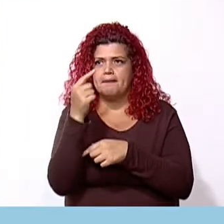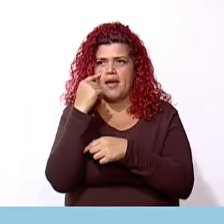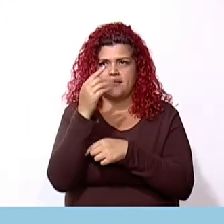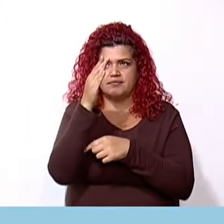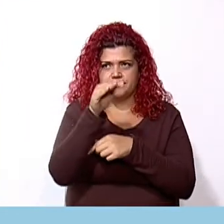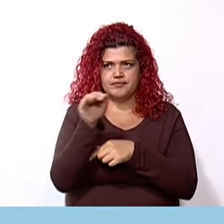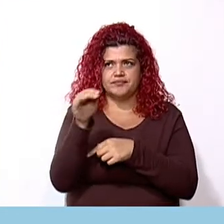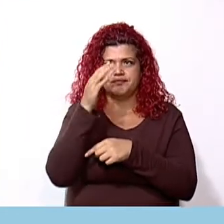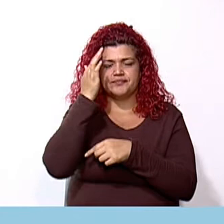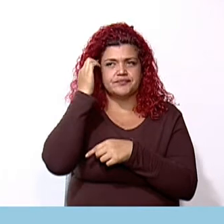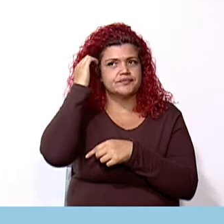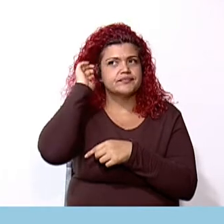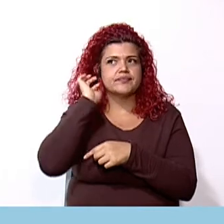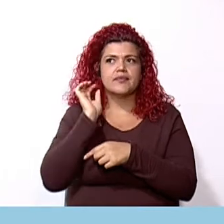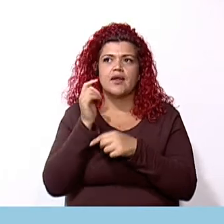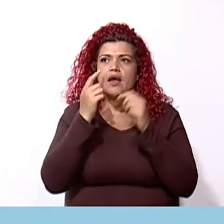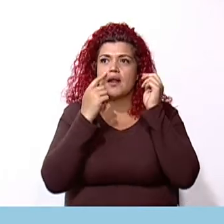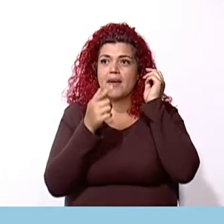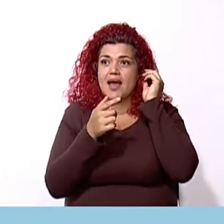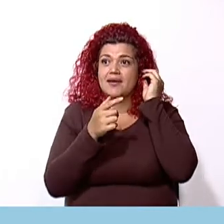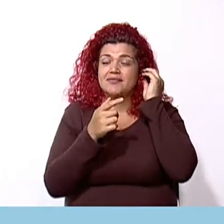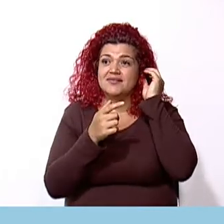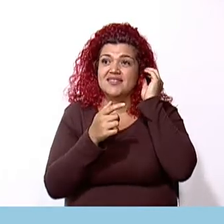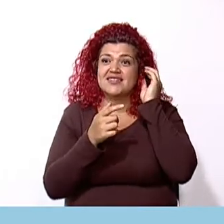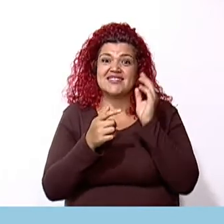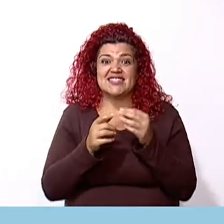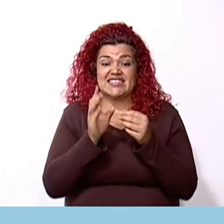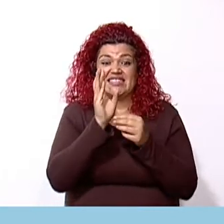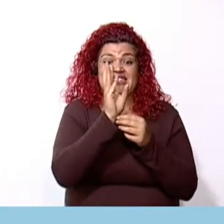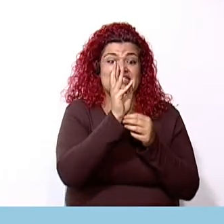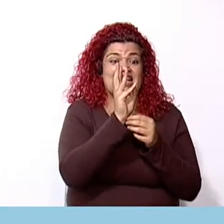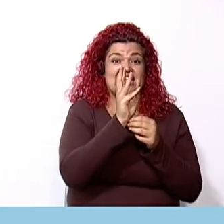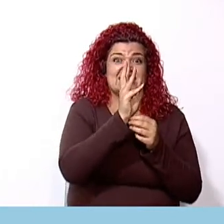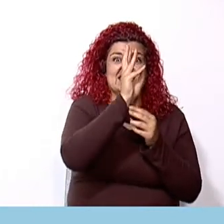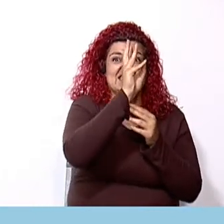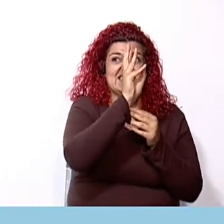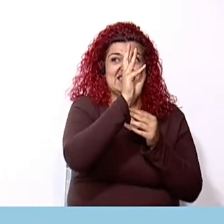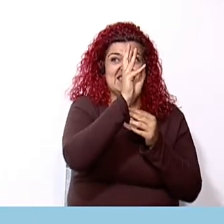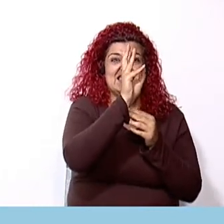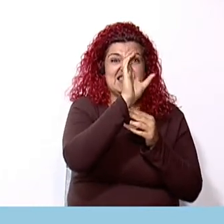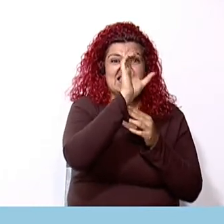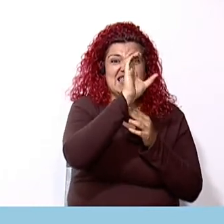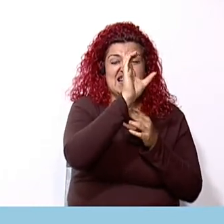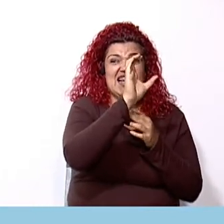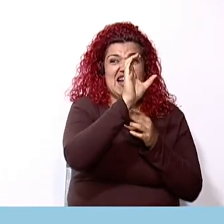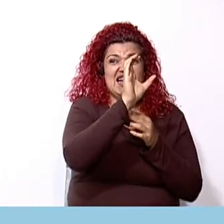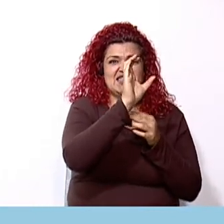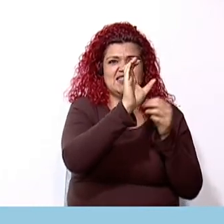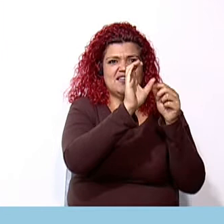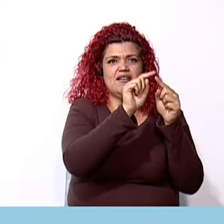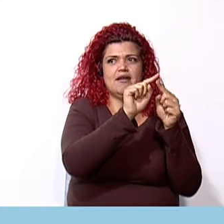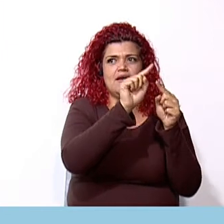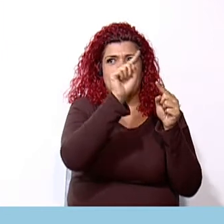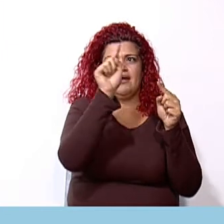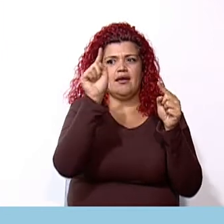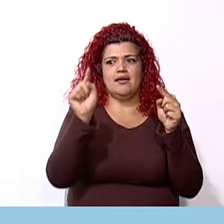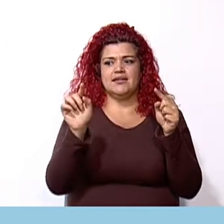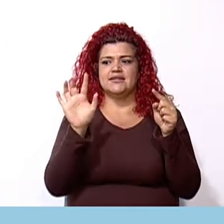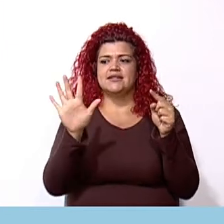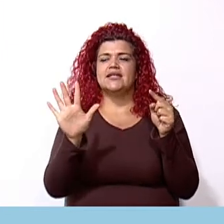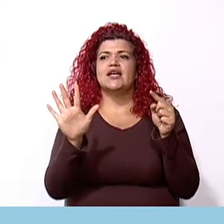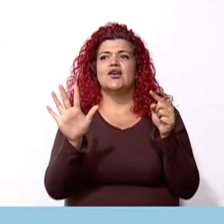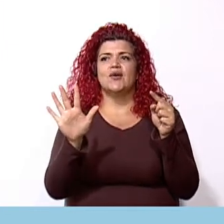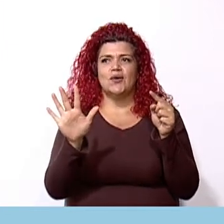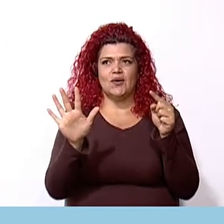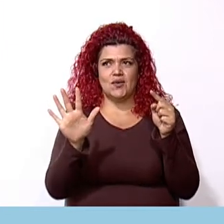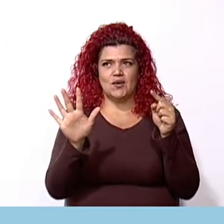Ahora vamos a repartir las 6 centenas entre los 5 hogares. En